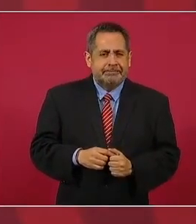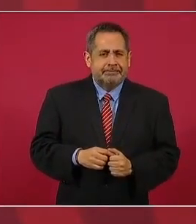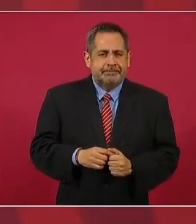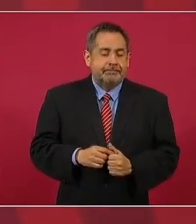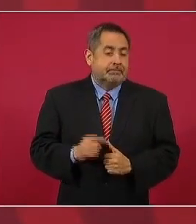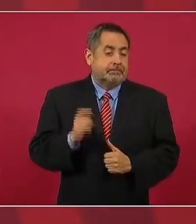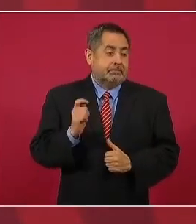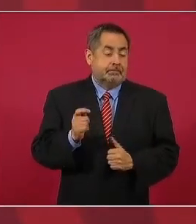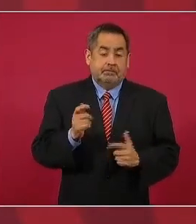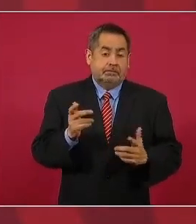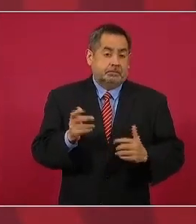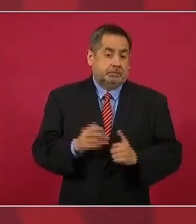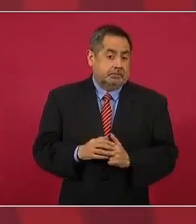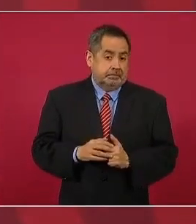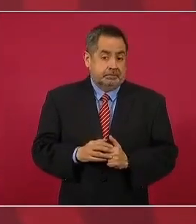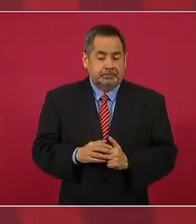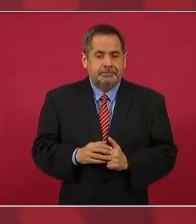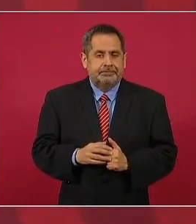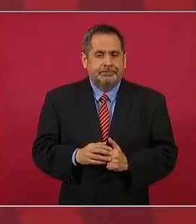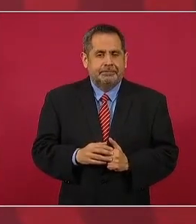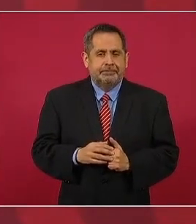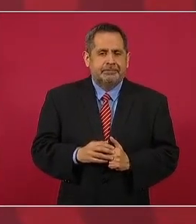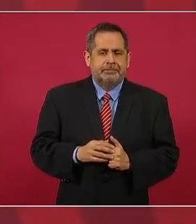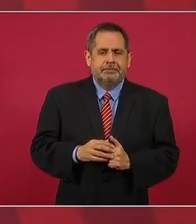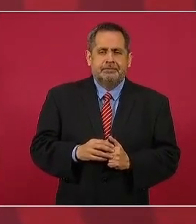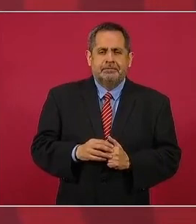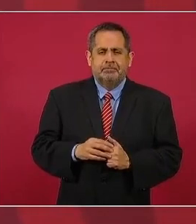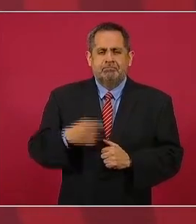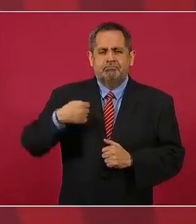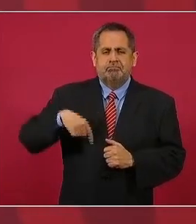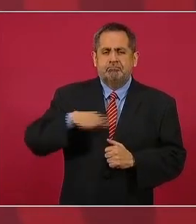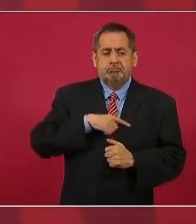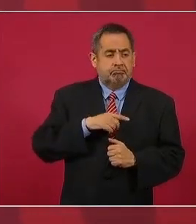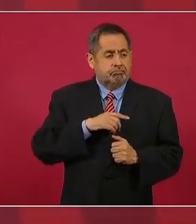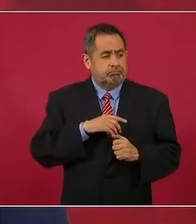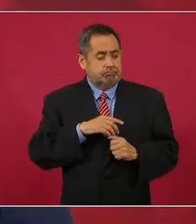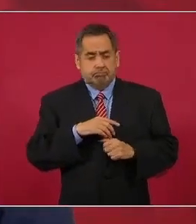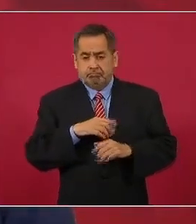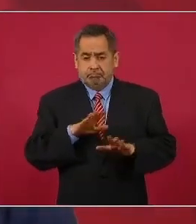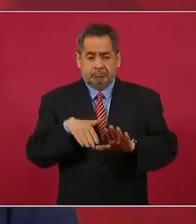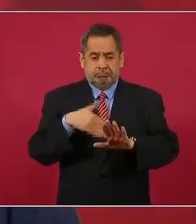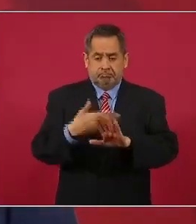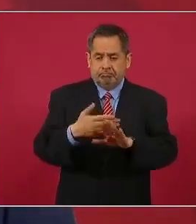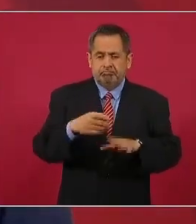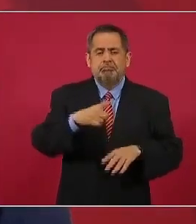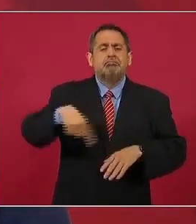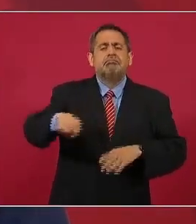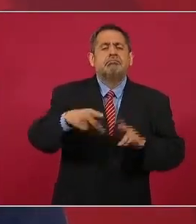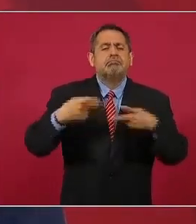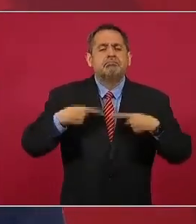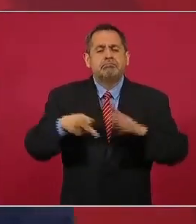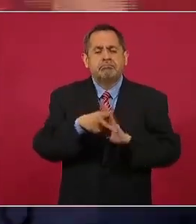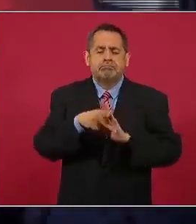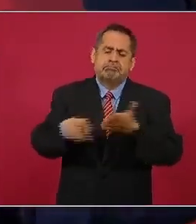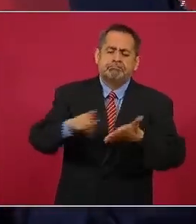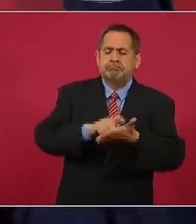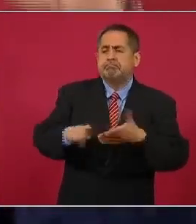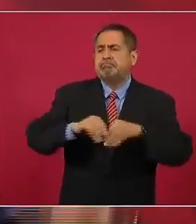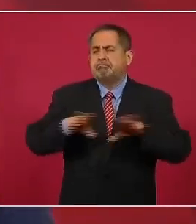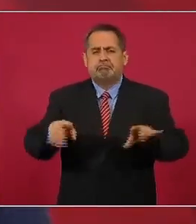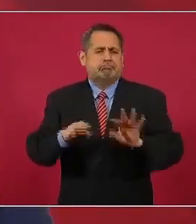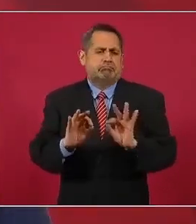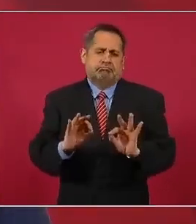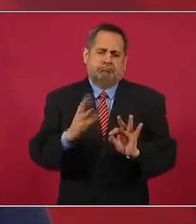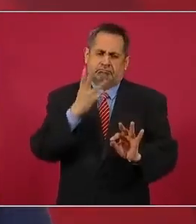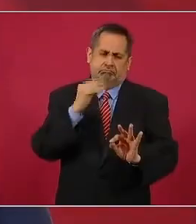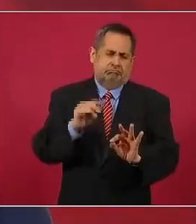Y pues no tenemos nada nosotros en contra del periodismo, que es un noble oficio. Estos son